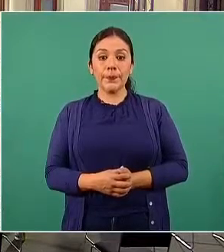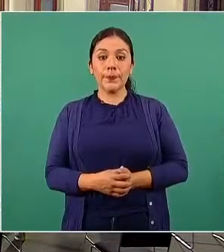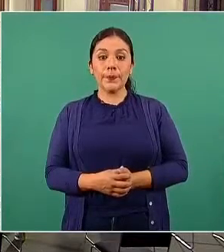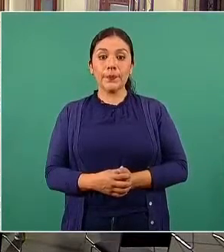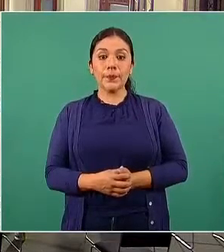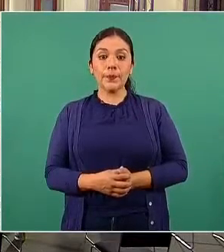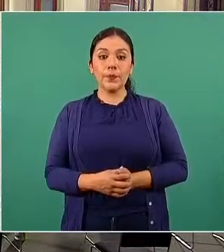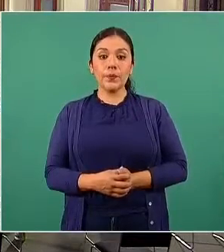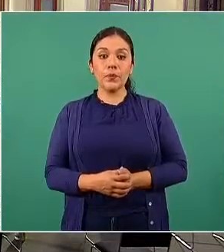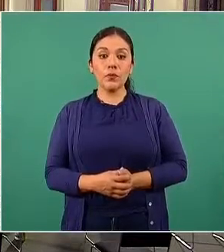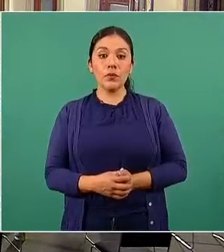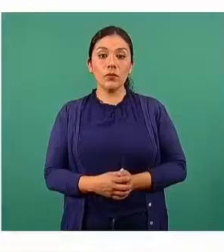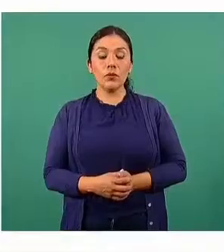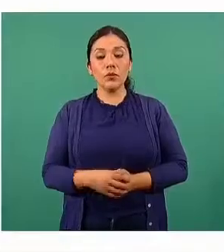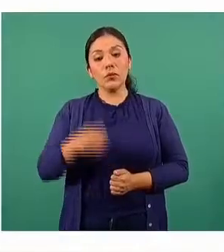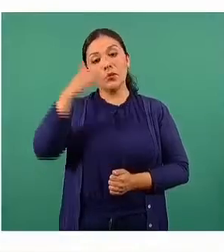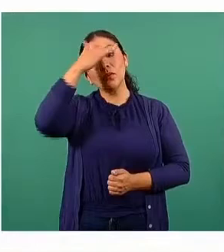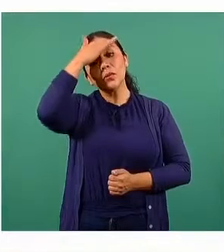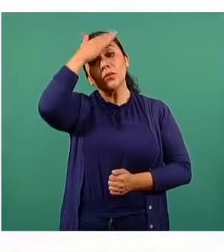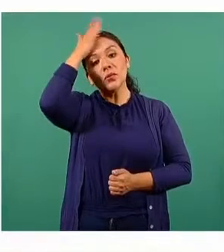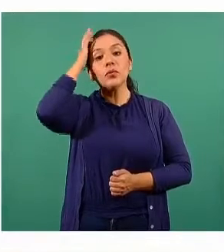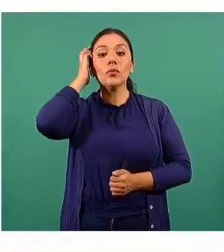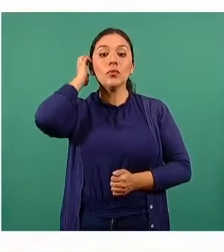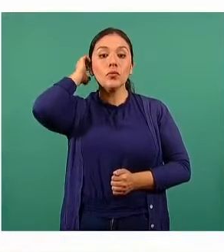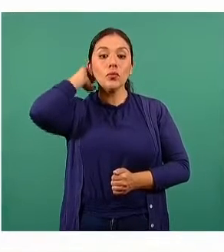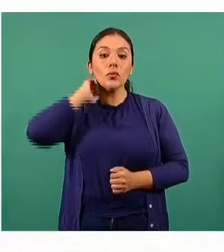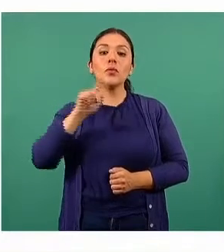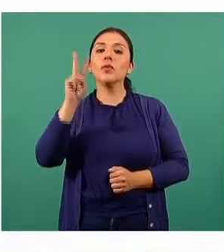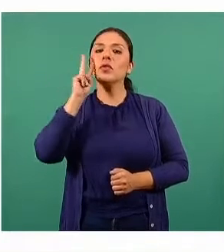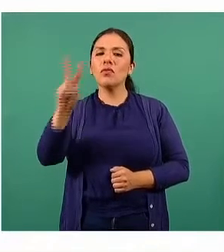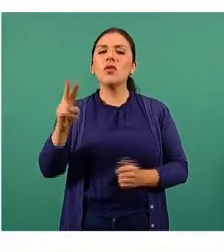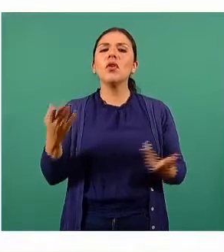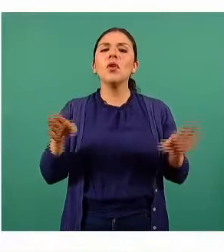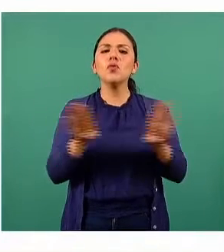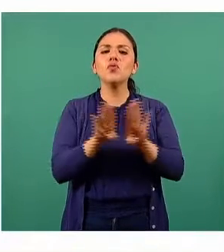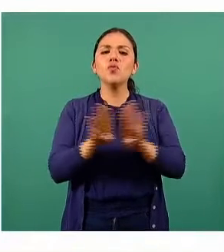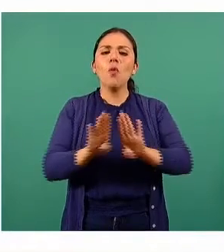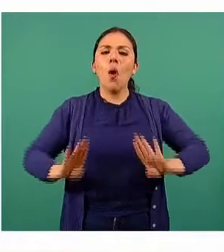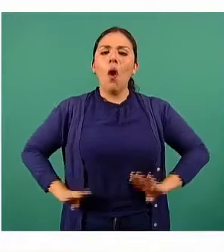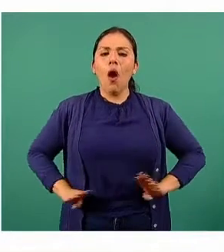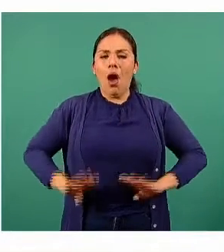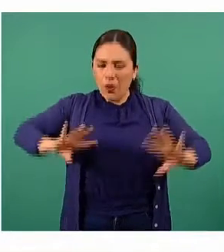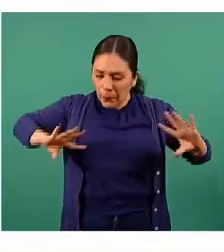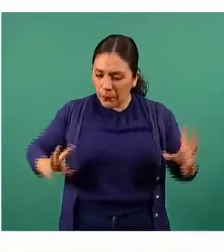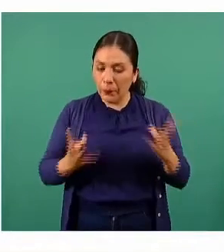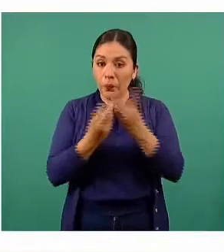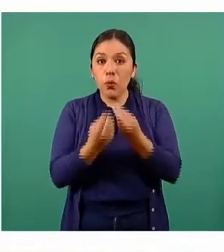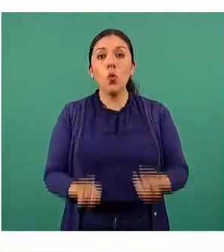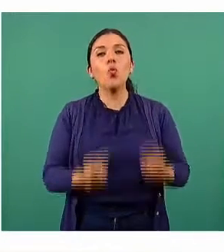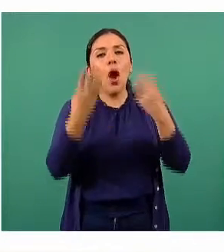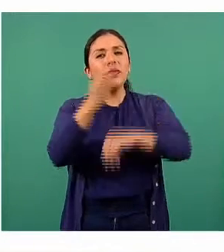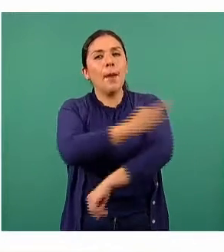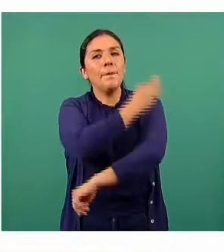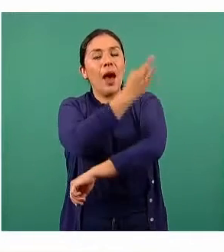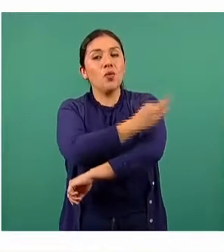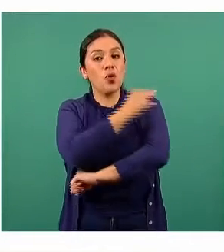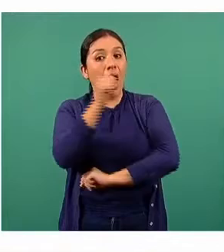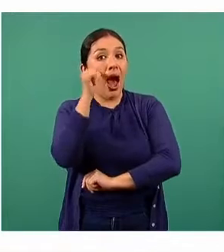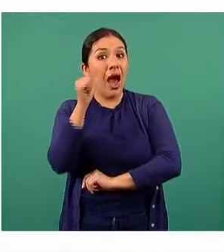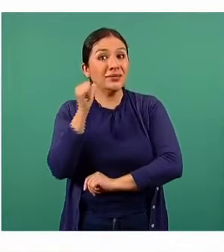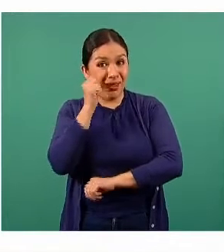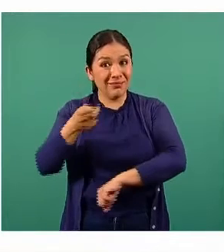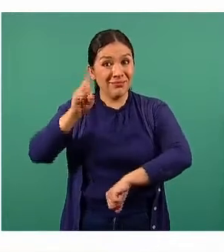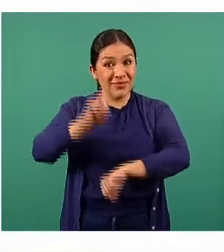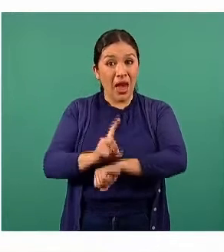diapositiva, digamos, informativa, un poco para distribuir precisamente este total de dosis que se aplicaron históricamente el día